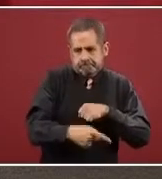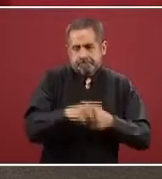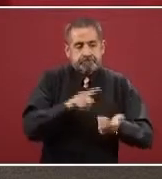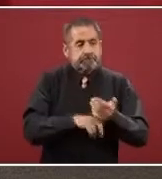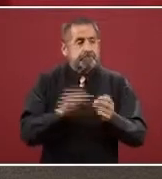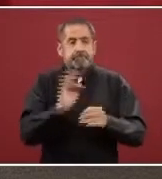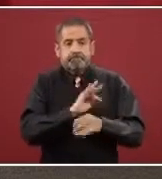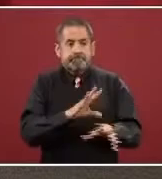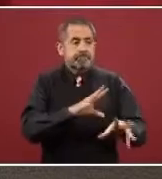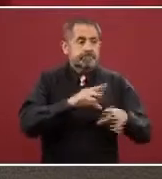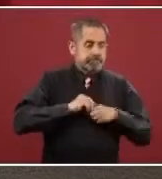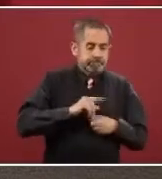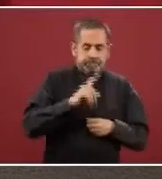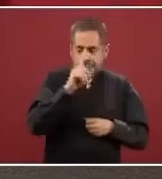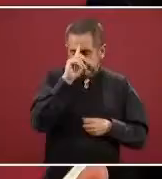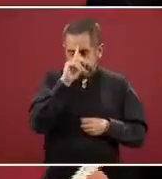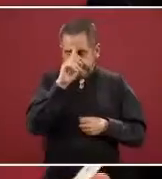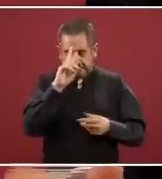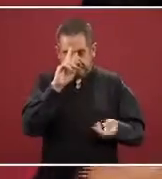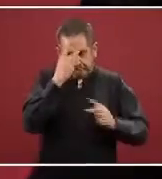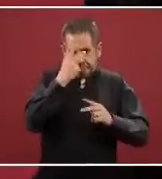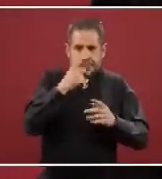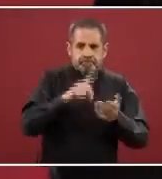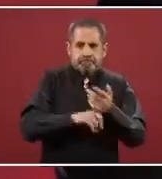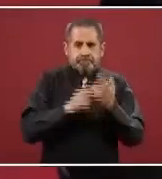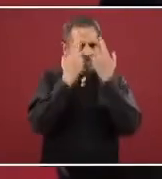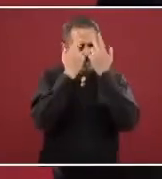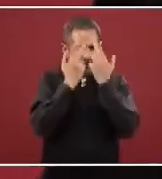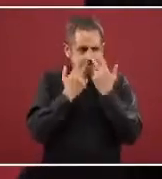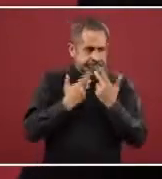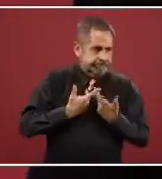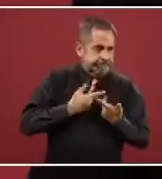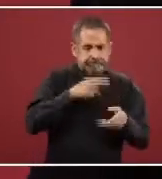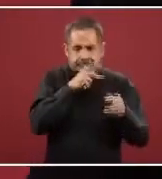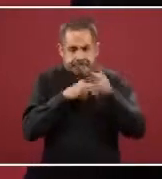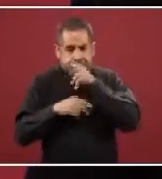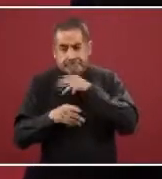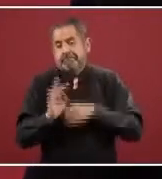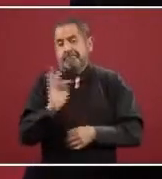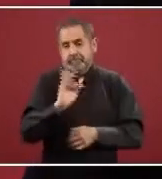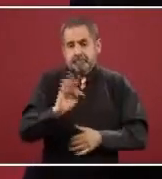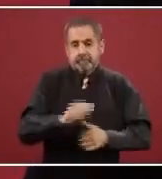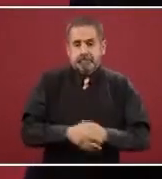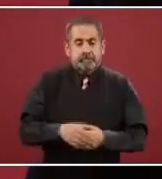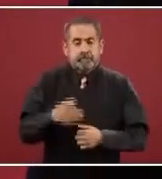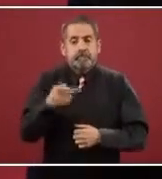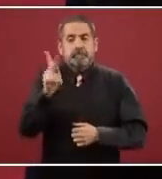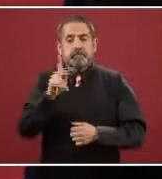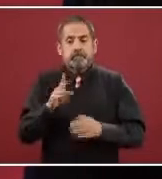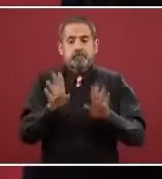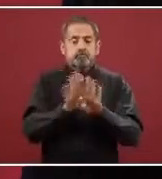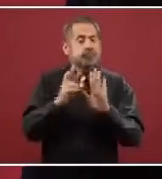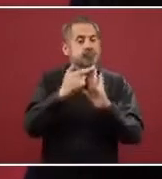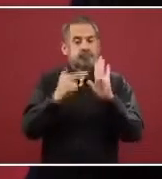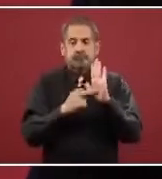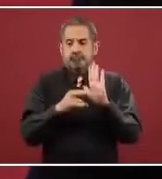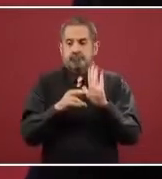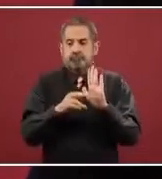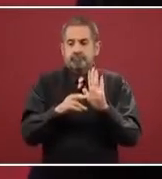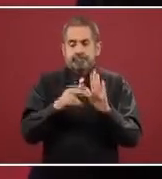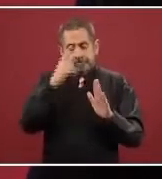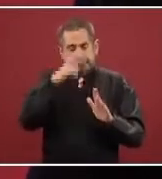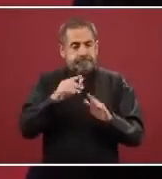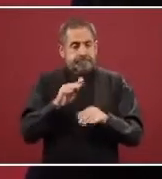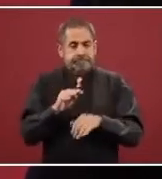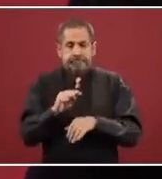algún trastorno mental, por ejemplo, depresión y ansiedad. Sin embargo, las medidas son aplicables de